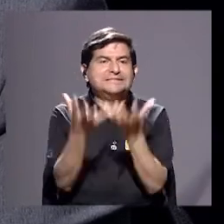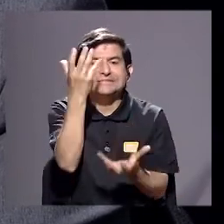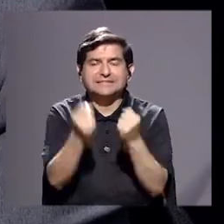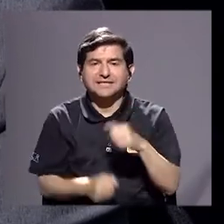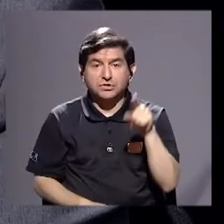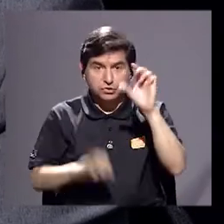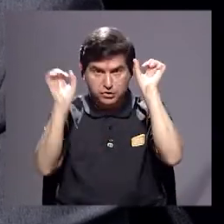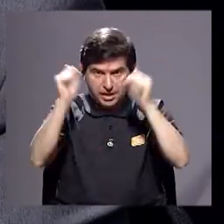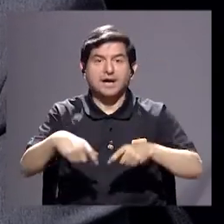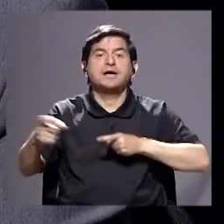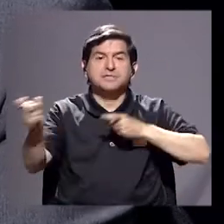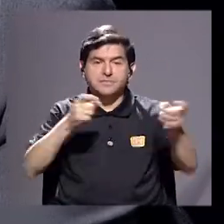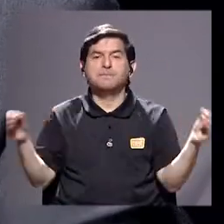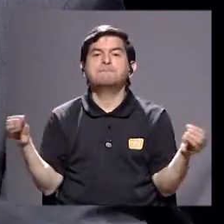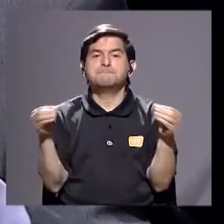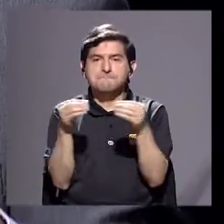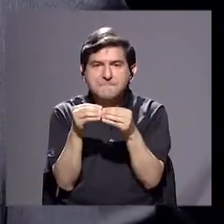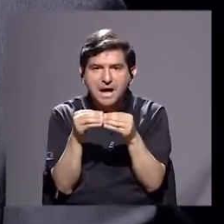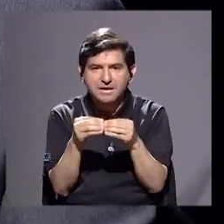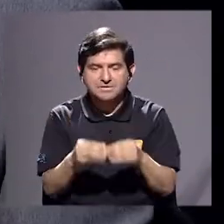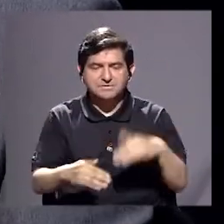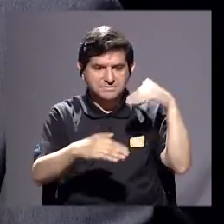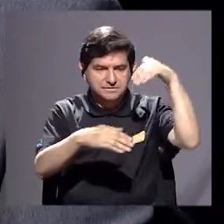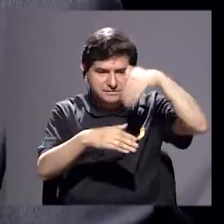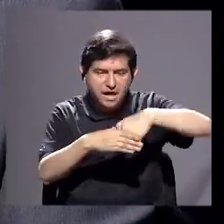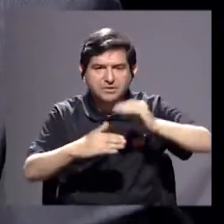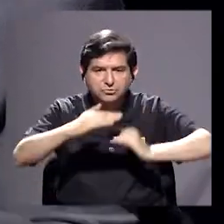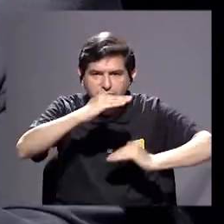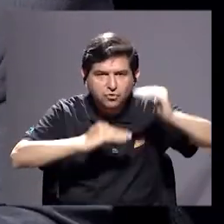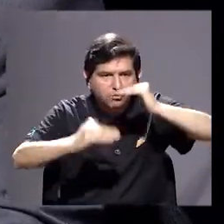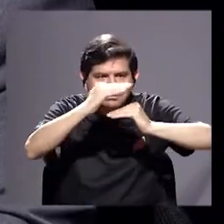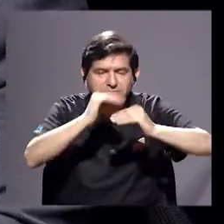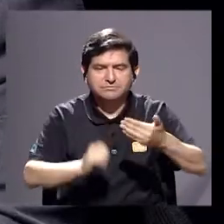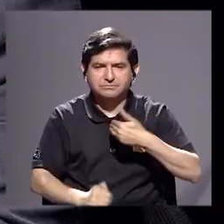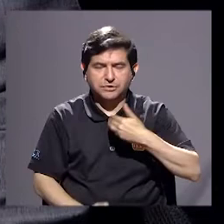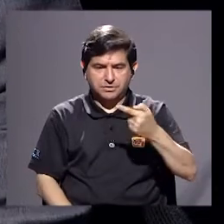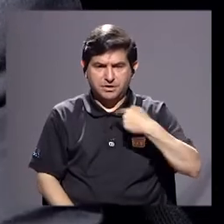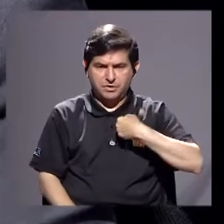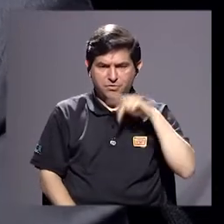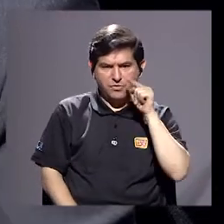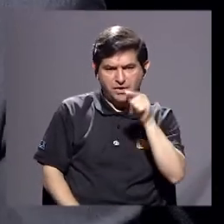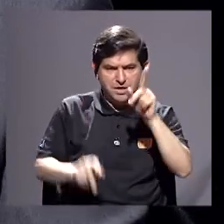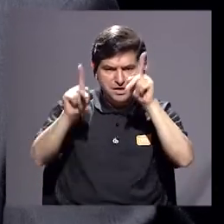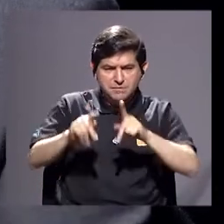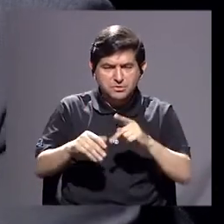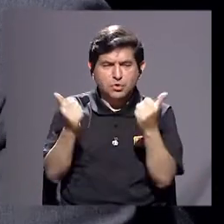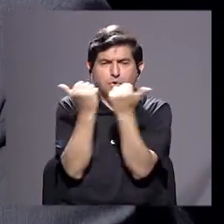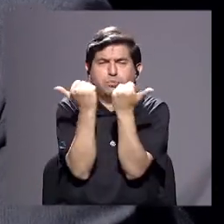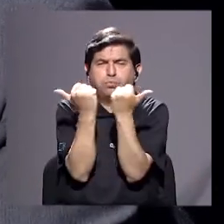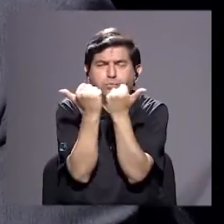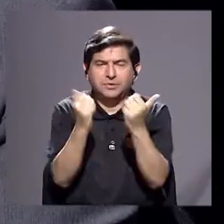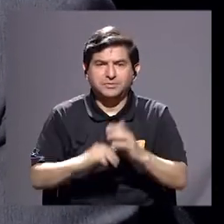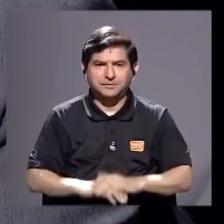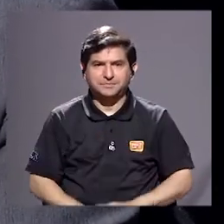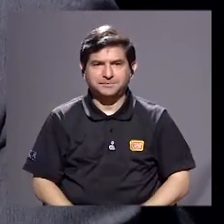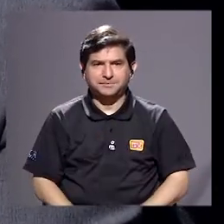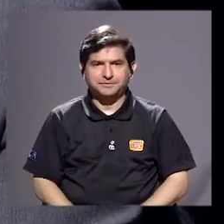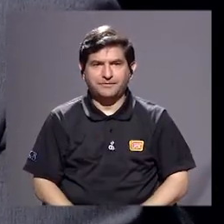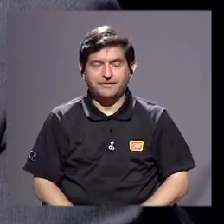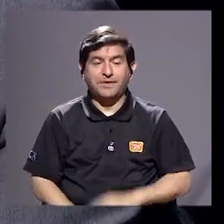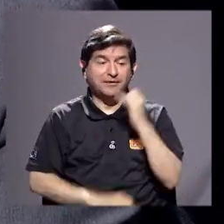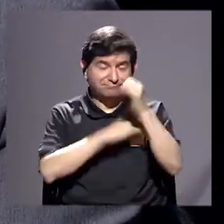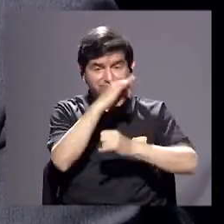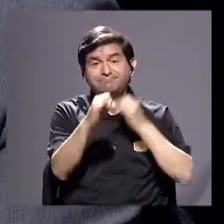es donde se puede controlar más dentro de las edificaciones donde además tiene uno más gente concentrada en un mismo entonces e